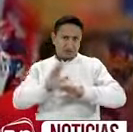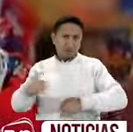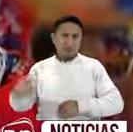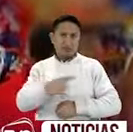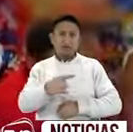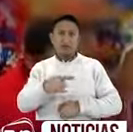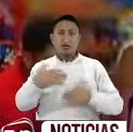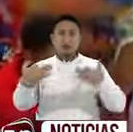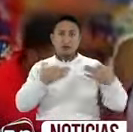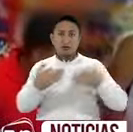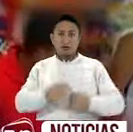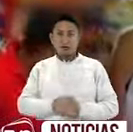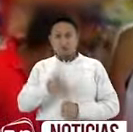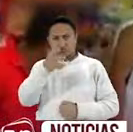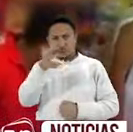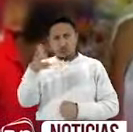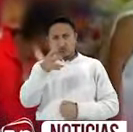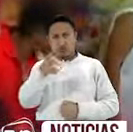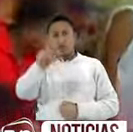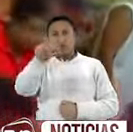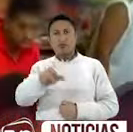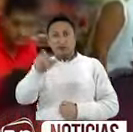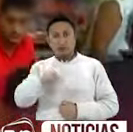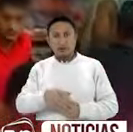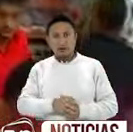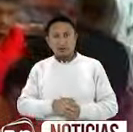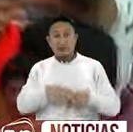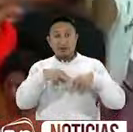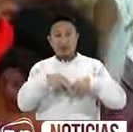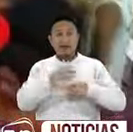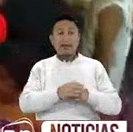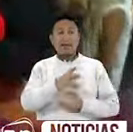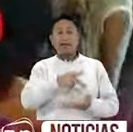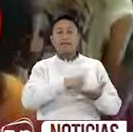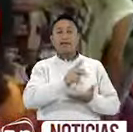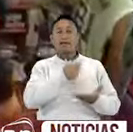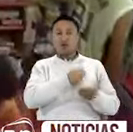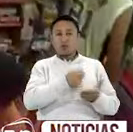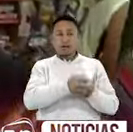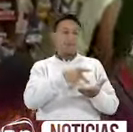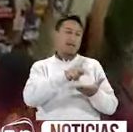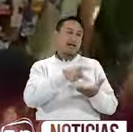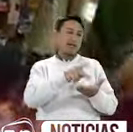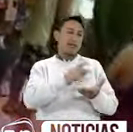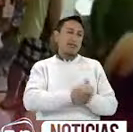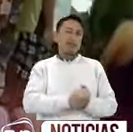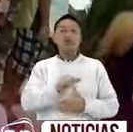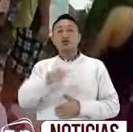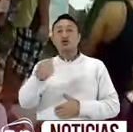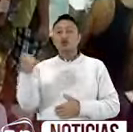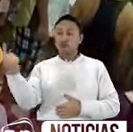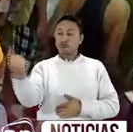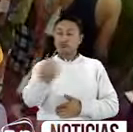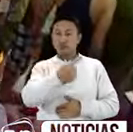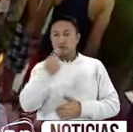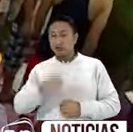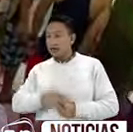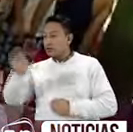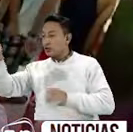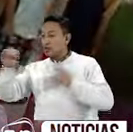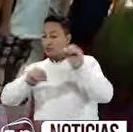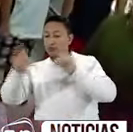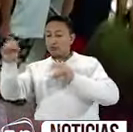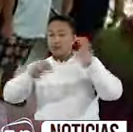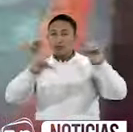del mini market. Algunos clientes se encontraban pagando sus compras mientras que otros recorrían los pasillos en busca de